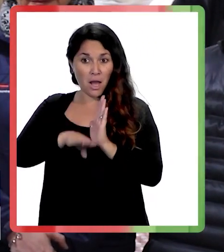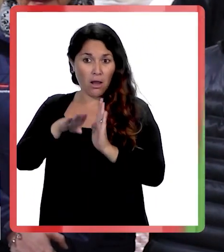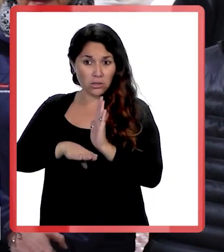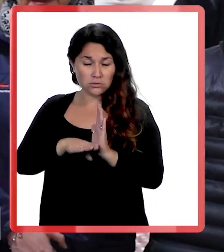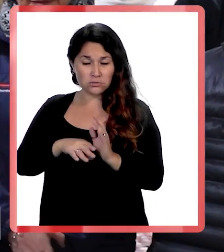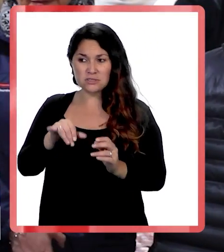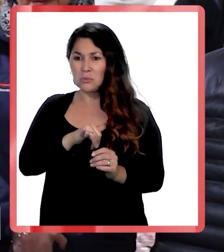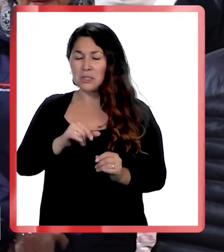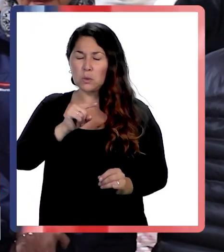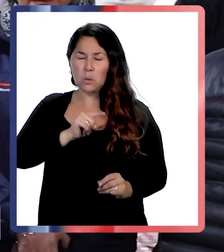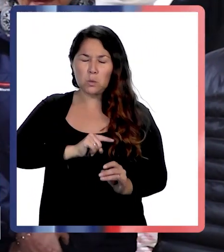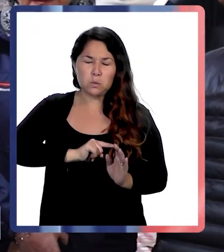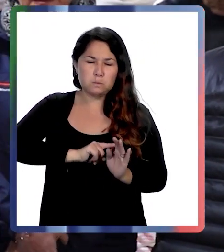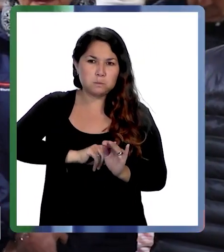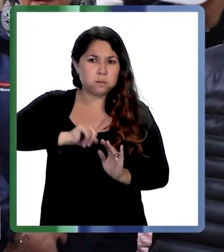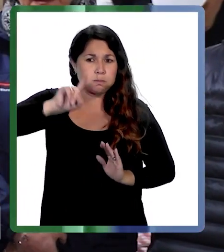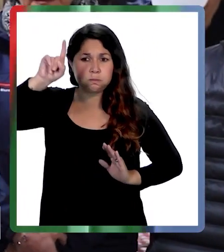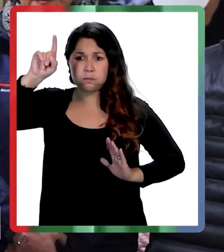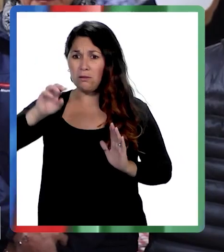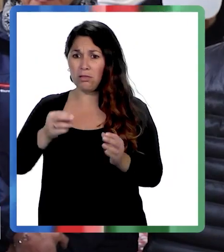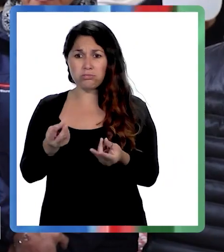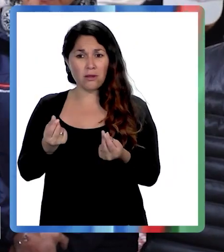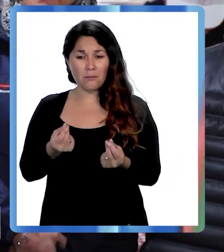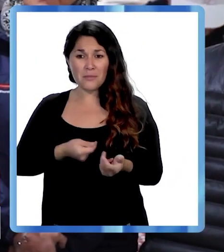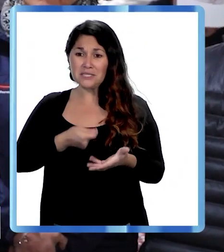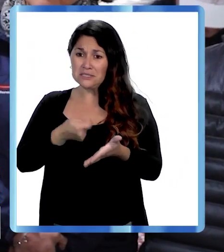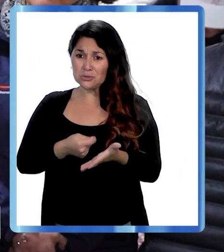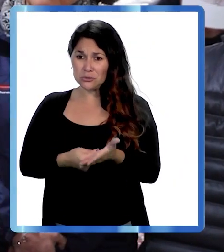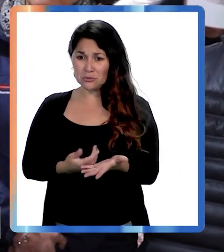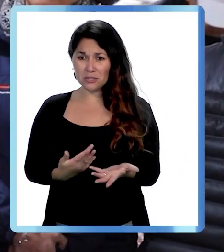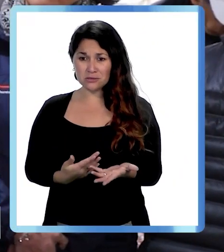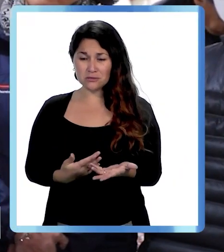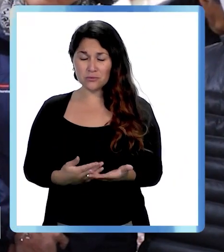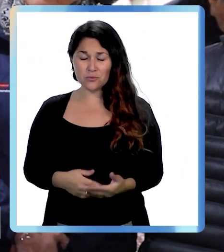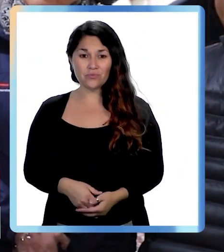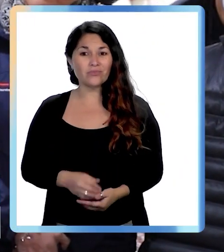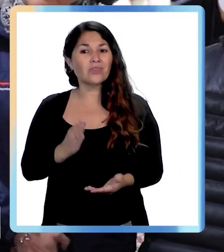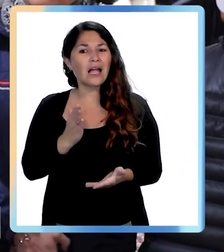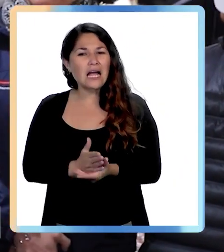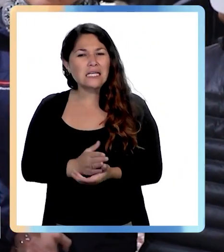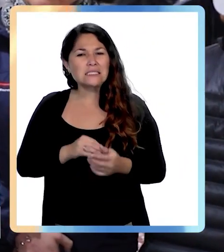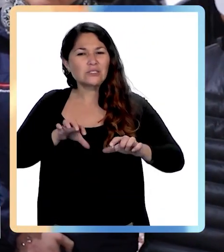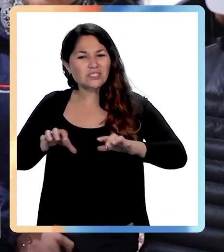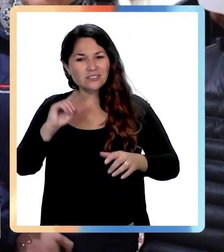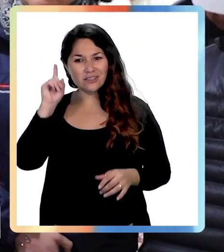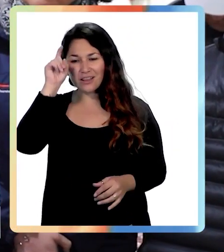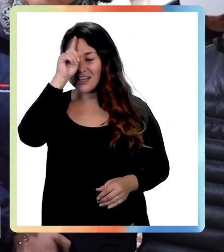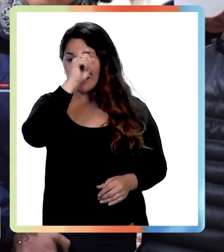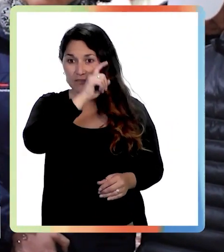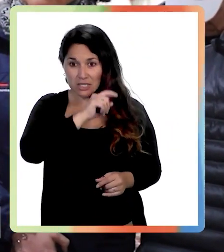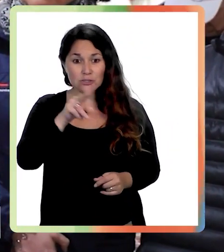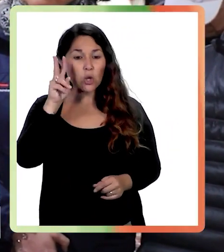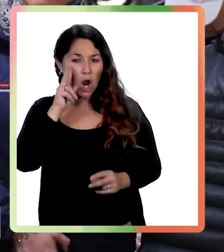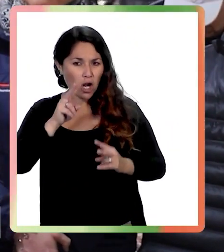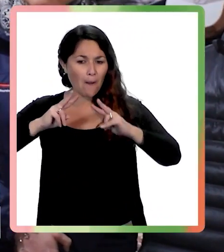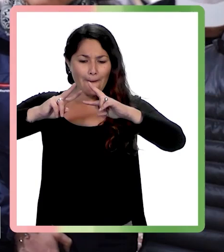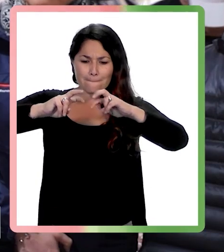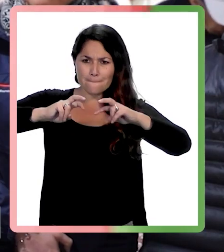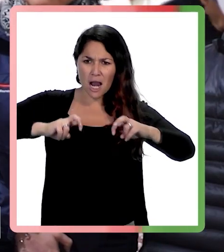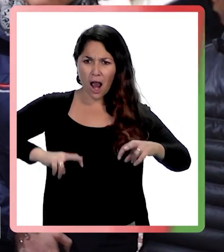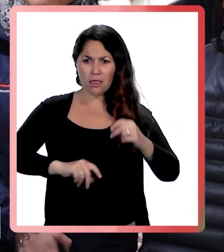tenido unos picos históricos, que incluso hubo situaciones complejas que sigue investigando la